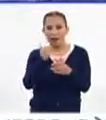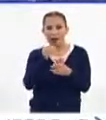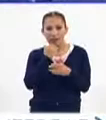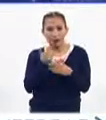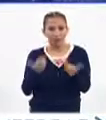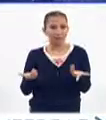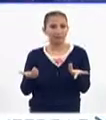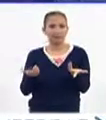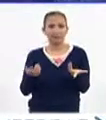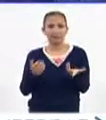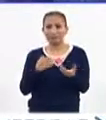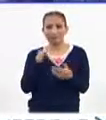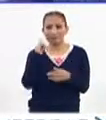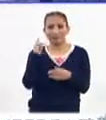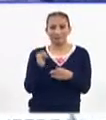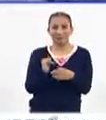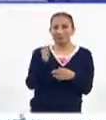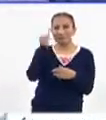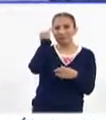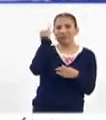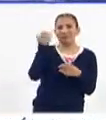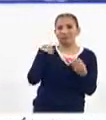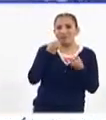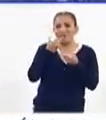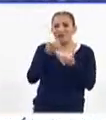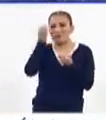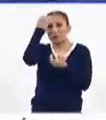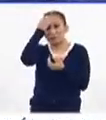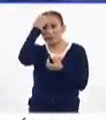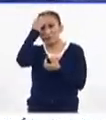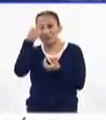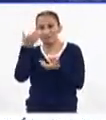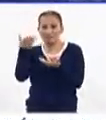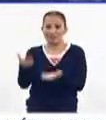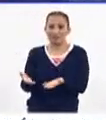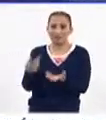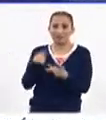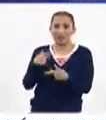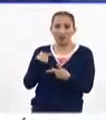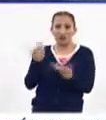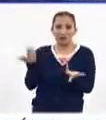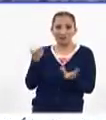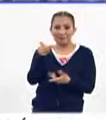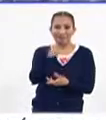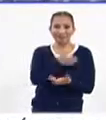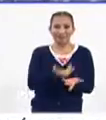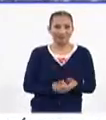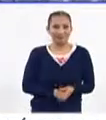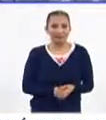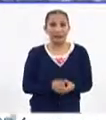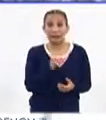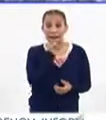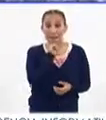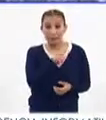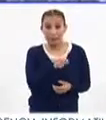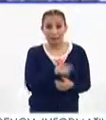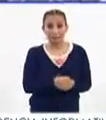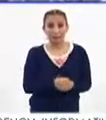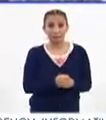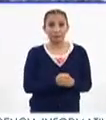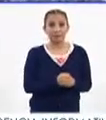Alemania. Nunca me imaginé poder compartir experiencias con esas personas. Claro. Además de